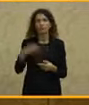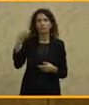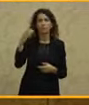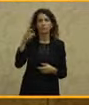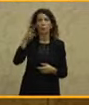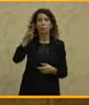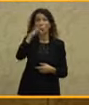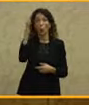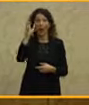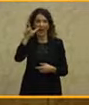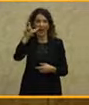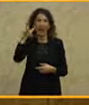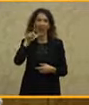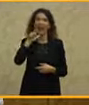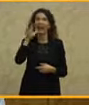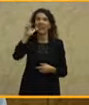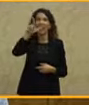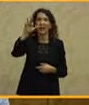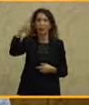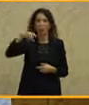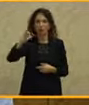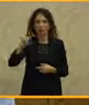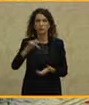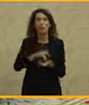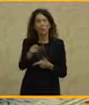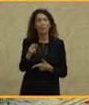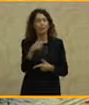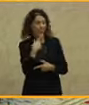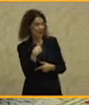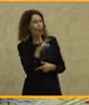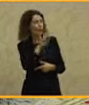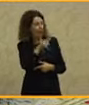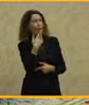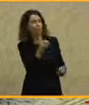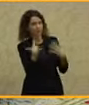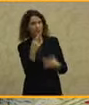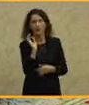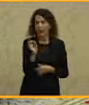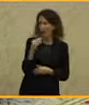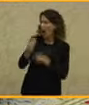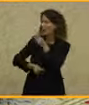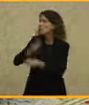Krugen Edelweiss. Sí, que me estaba poniendo al día, Raúl. Que lo estás haciendo muy